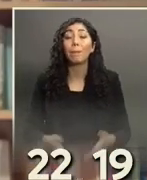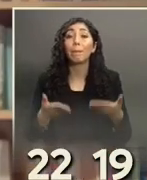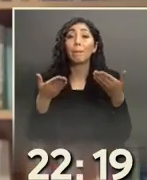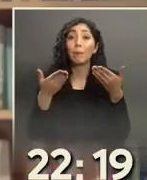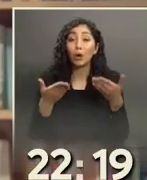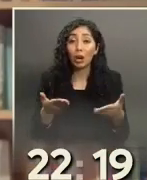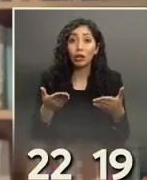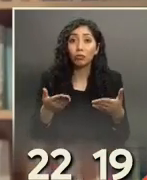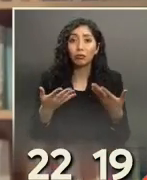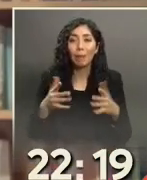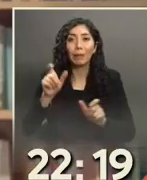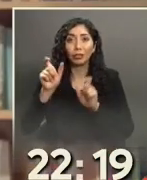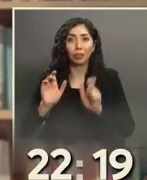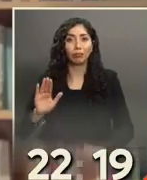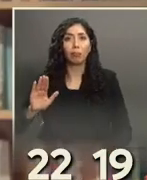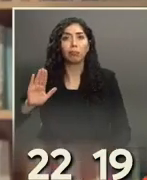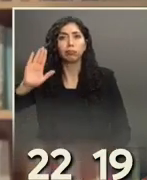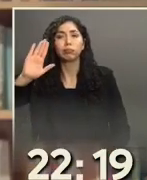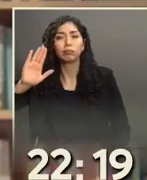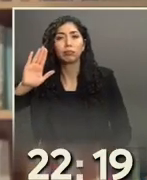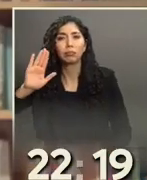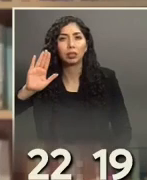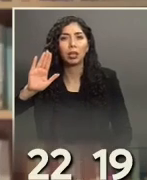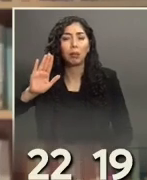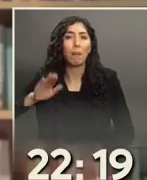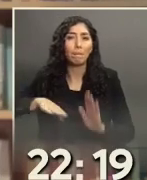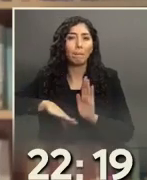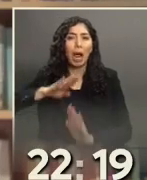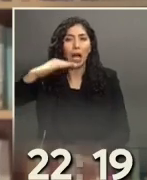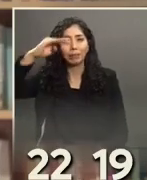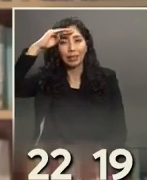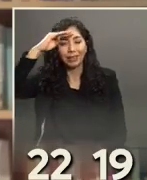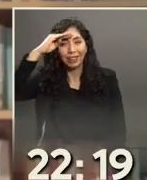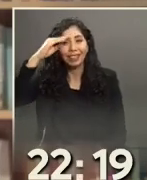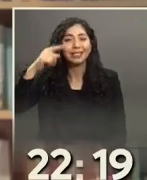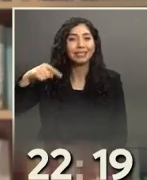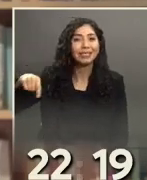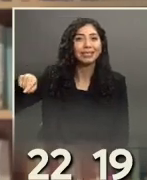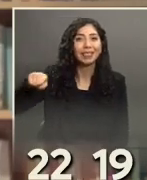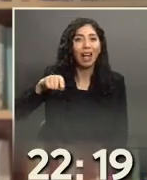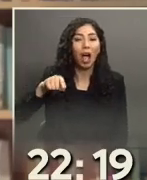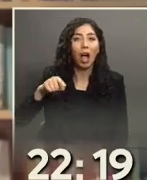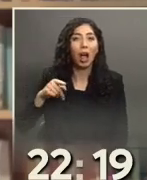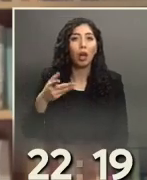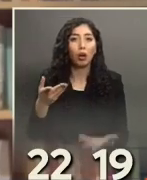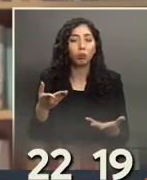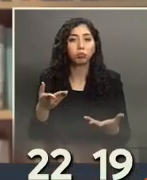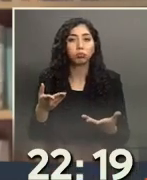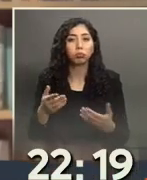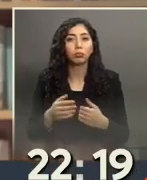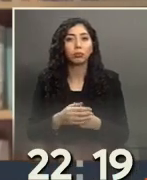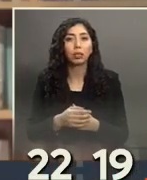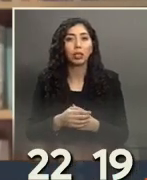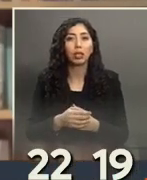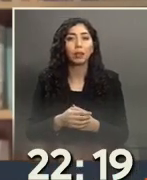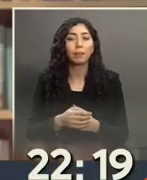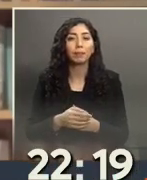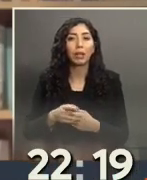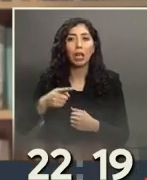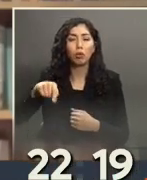consolidados que llegan con una mayor adhesión opinión pública se comportan en forma muy